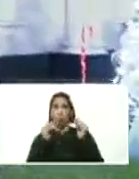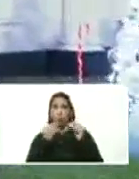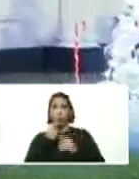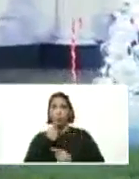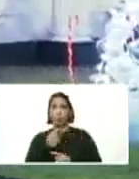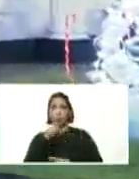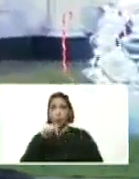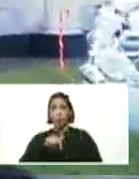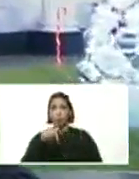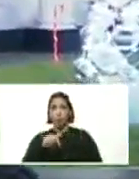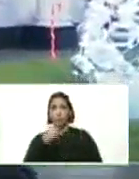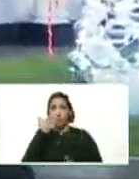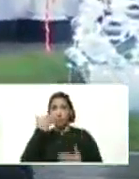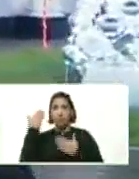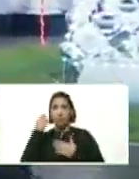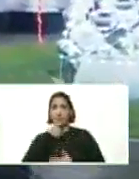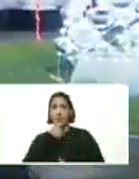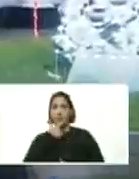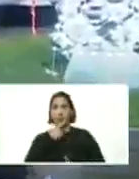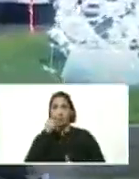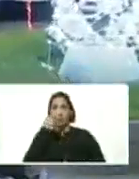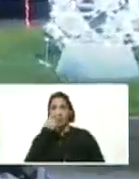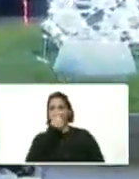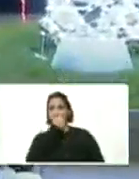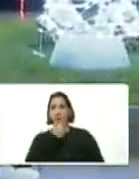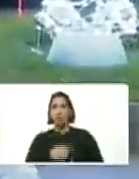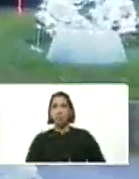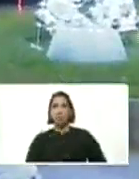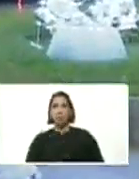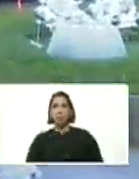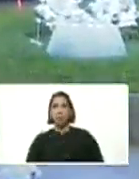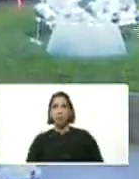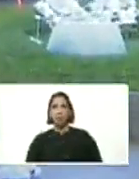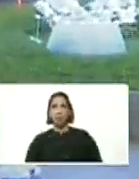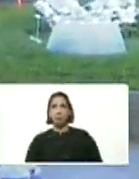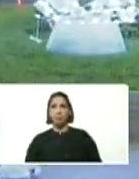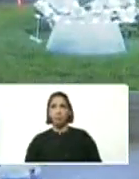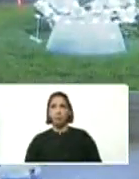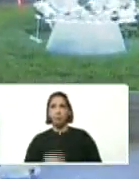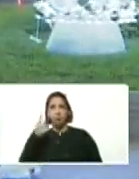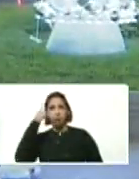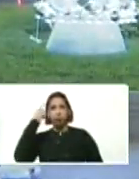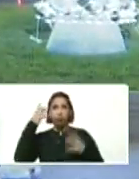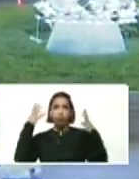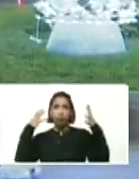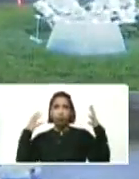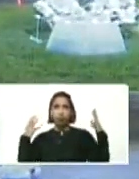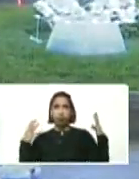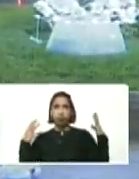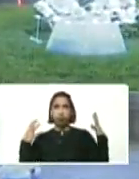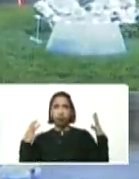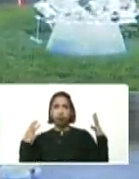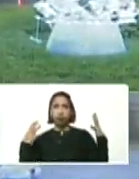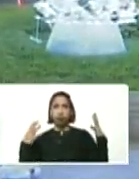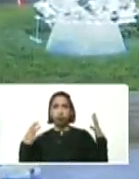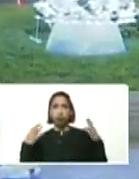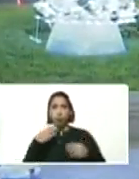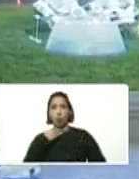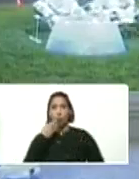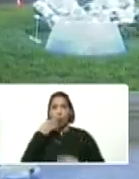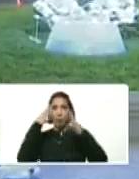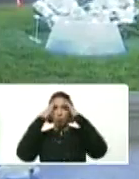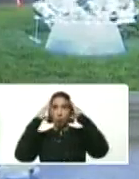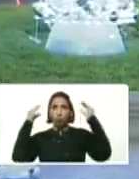aquí. Miren esa belleza, esa mirada, ese peinado. Y la joven vietnamita aquí en